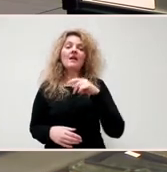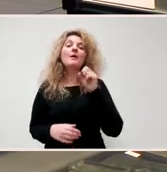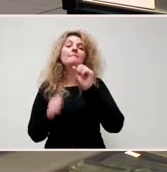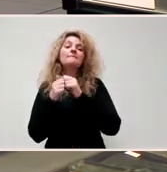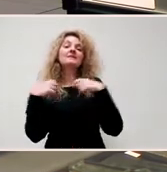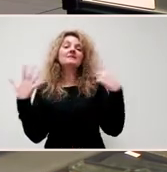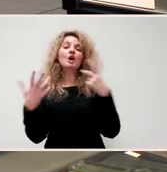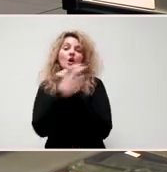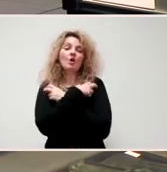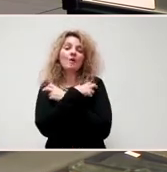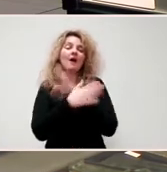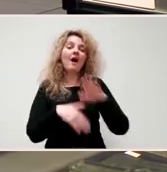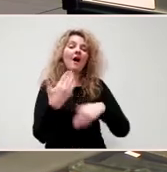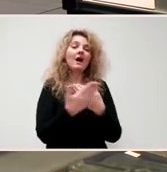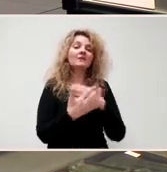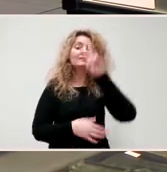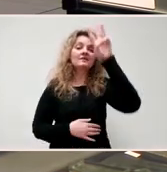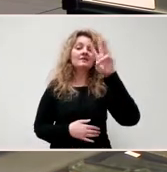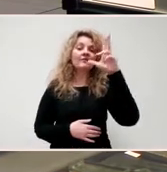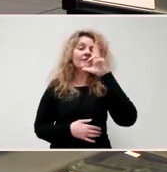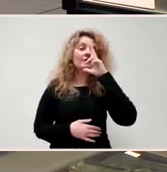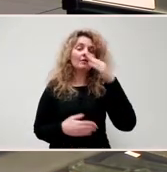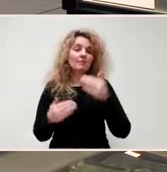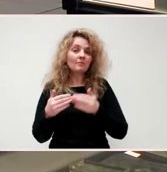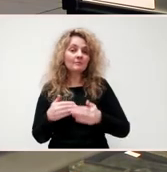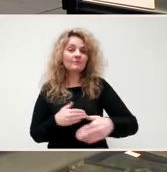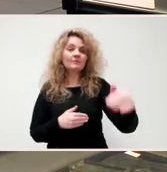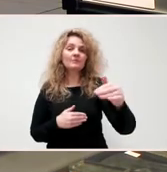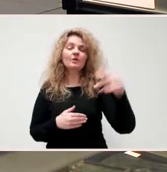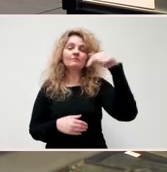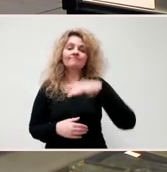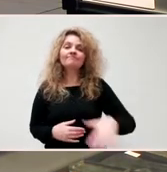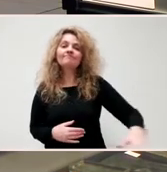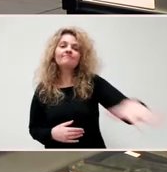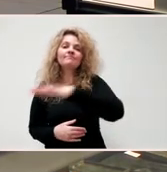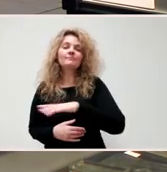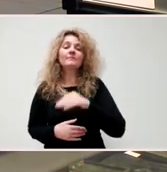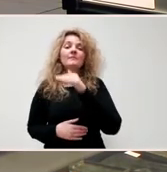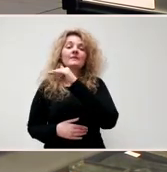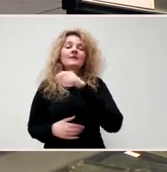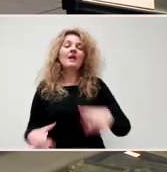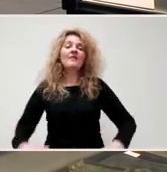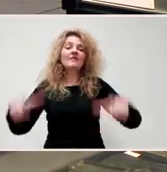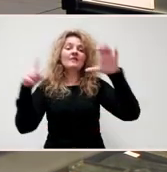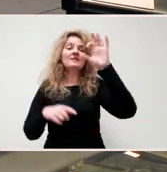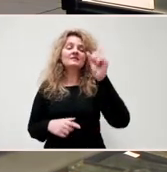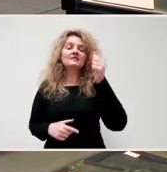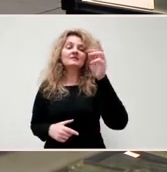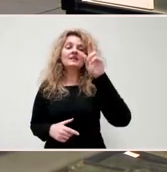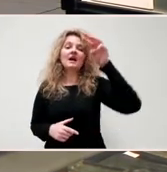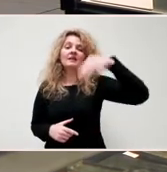26 de novembro e o 3 de febreiro vindeiros, e a vamos a ter no que sería o primeiro